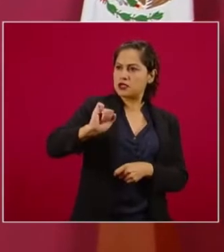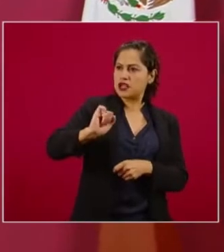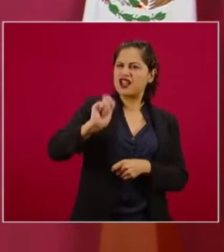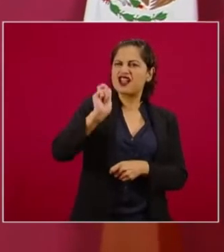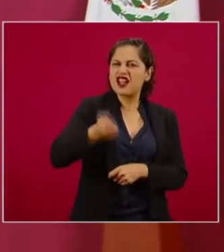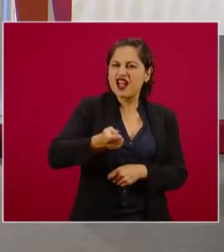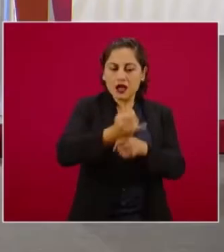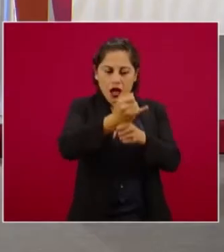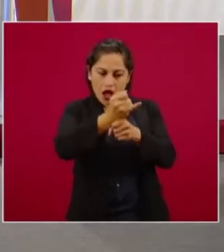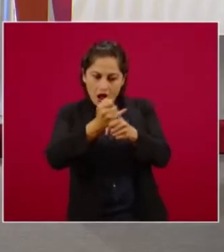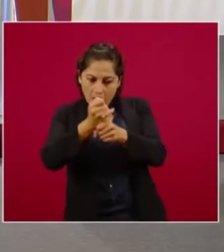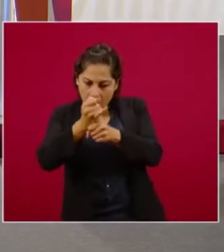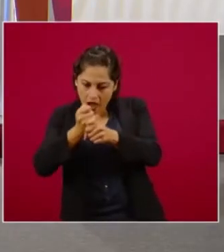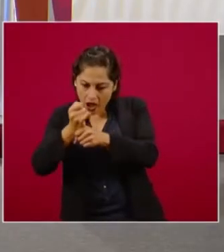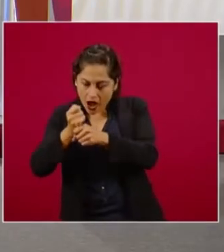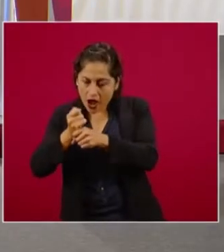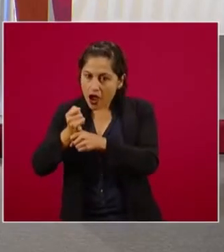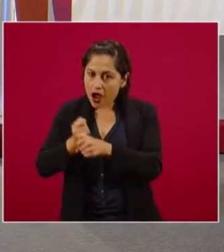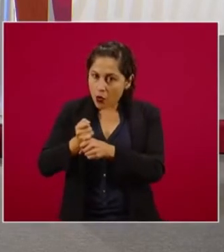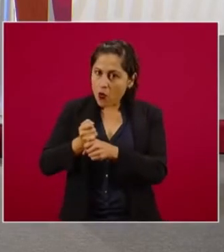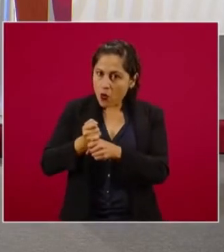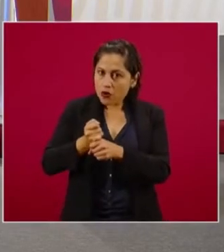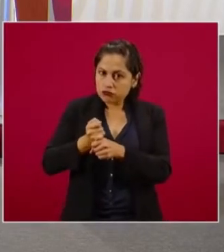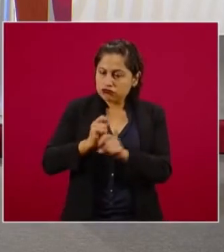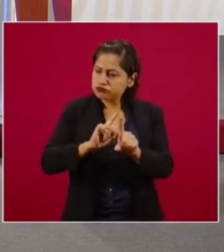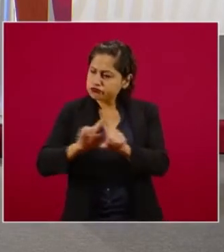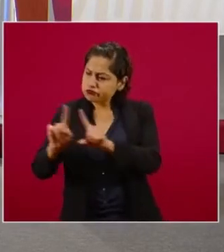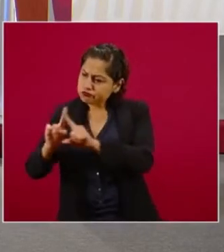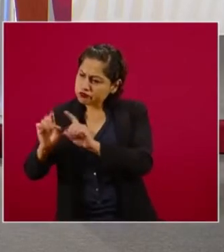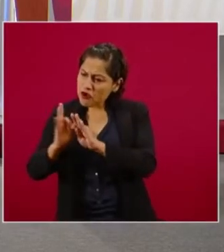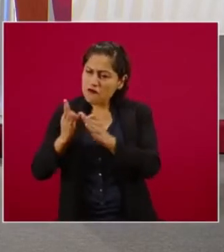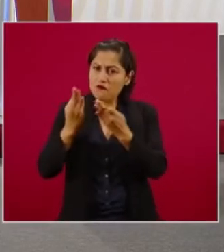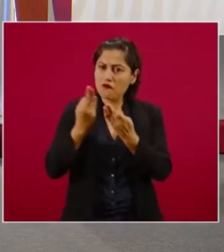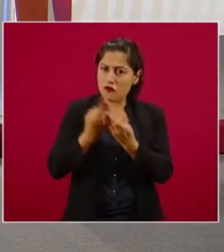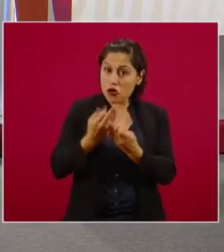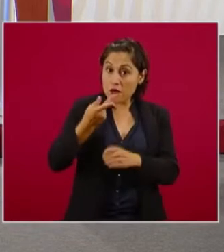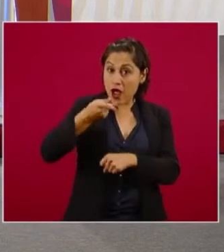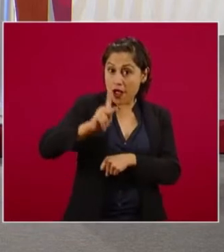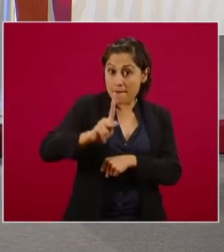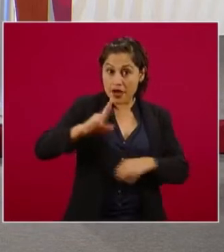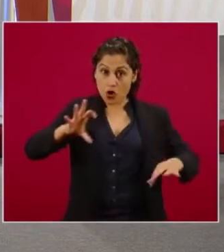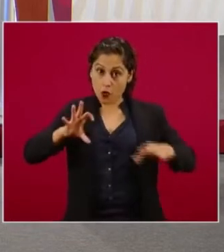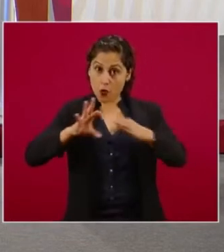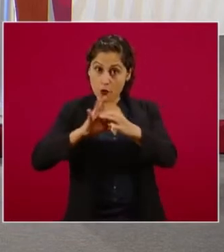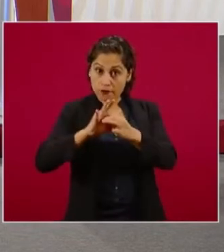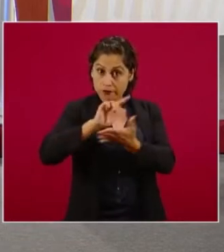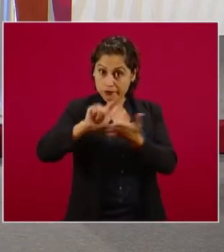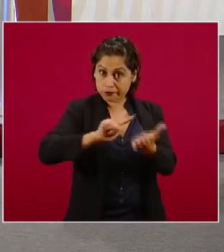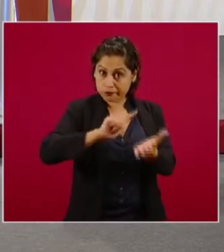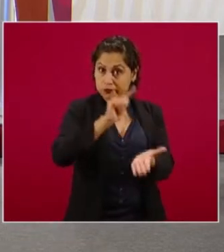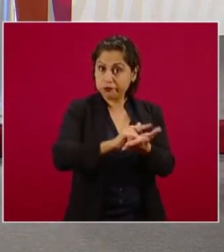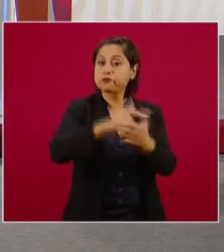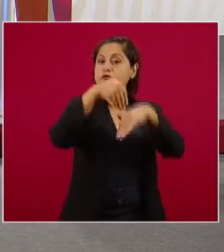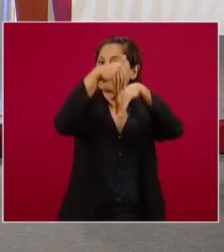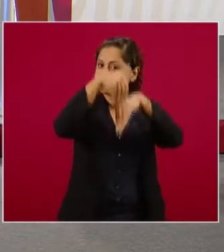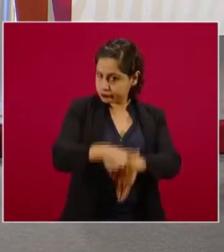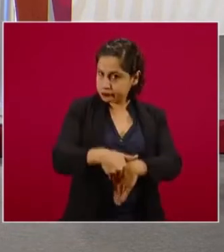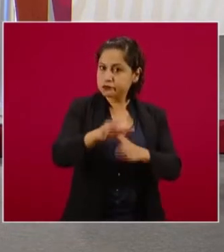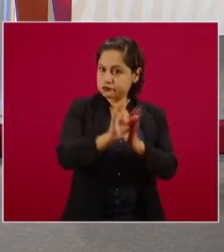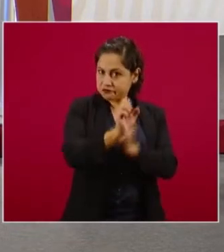en que se lleve a cabo las acciones pertinentes con apego al marco constitucional para